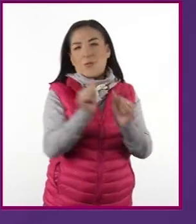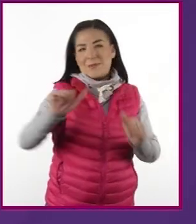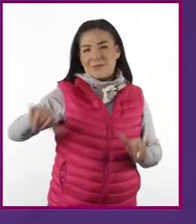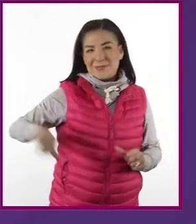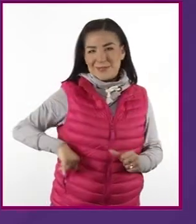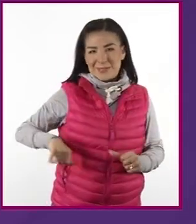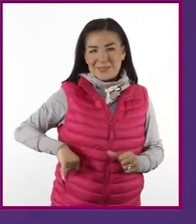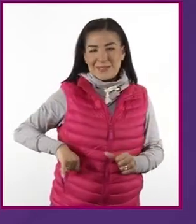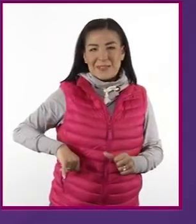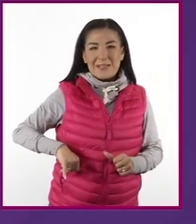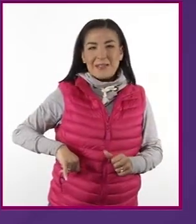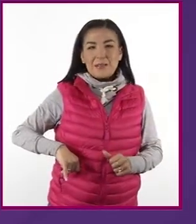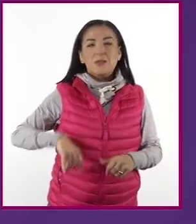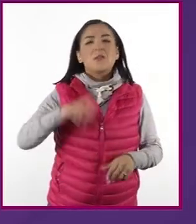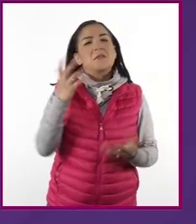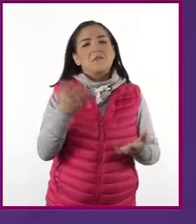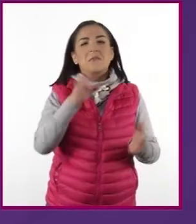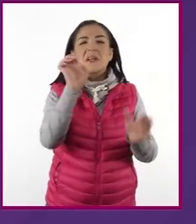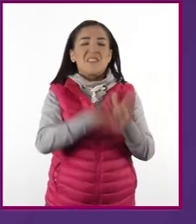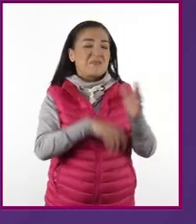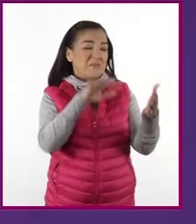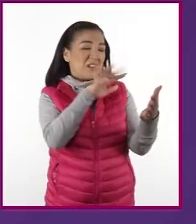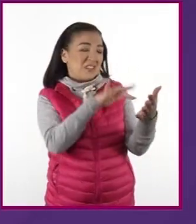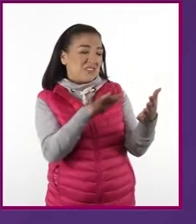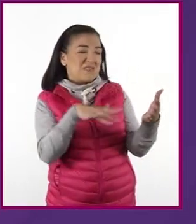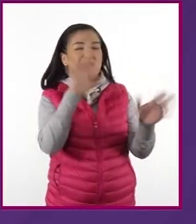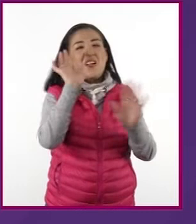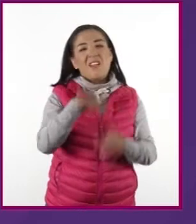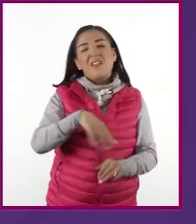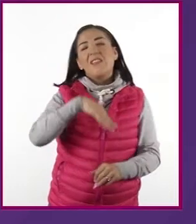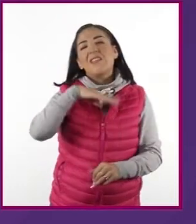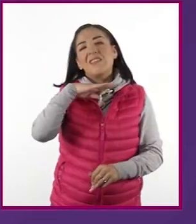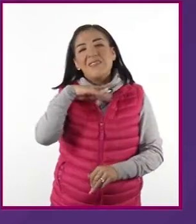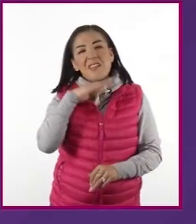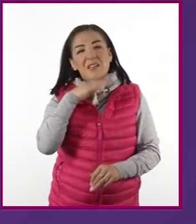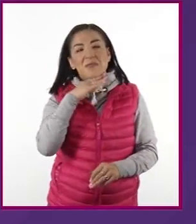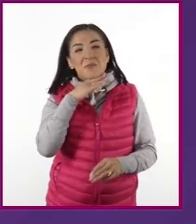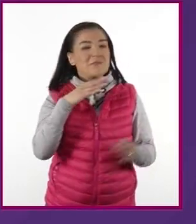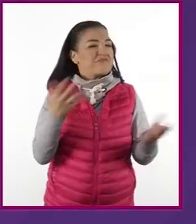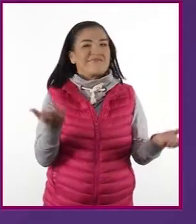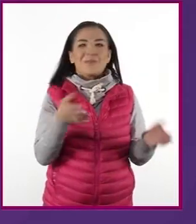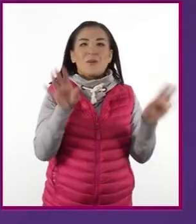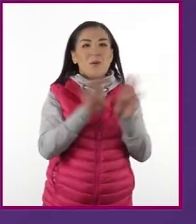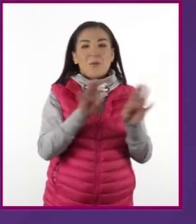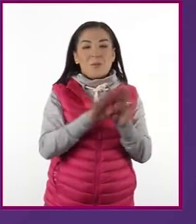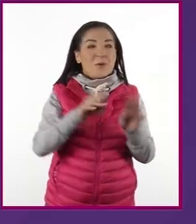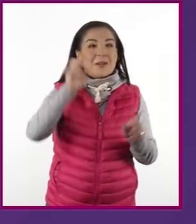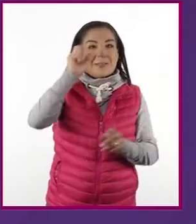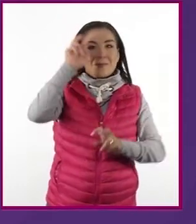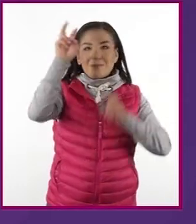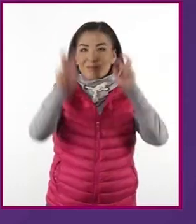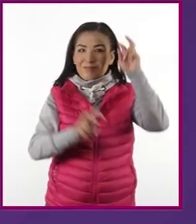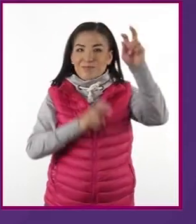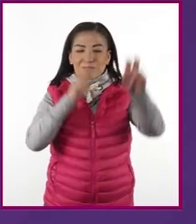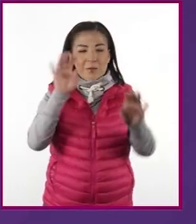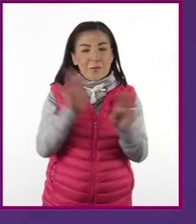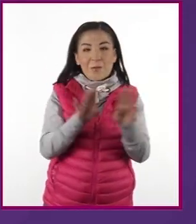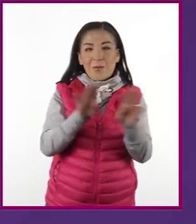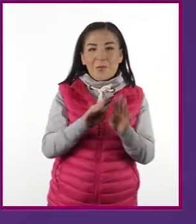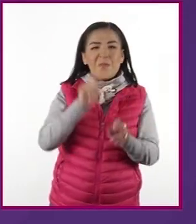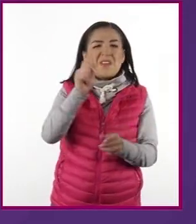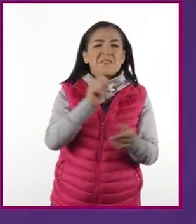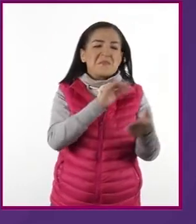con indiferencia o al descuido, nunca serán para nosotros más que una serie inerte de